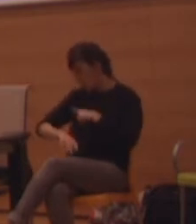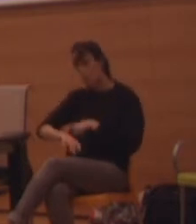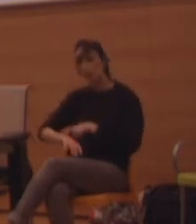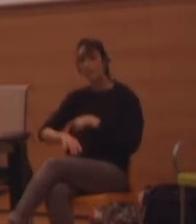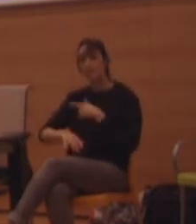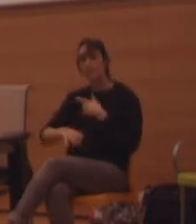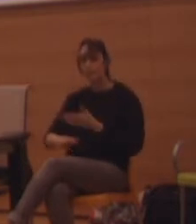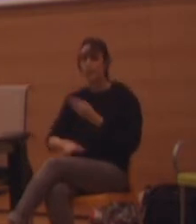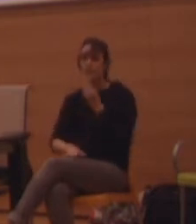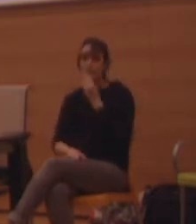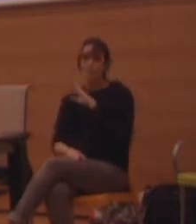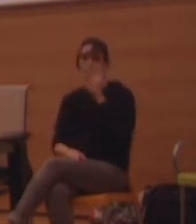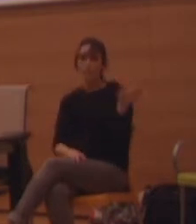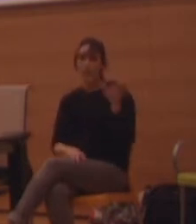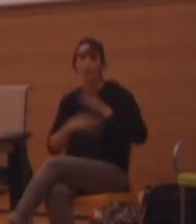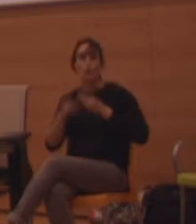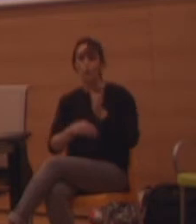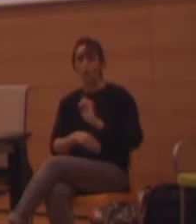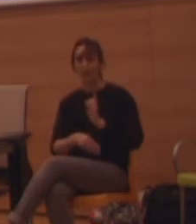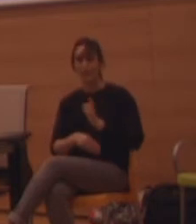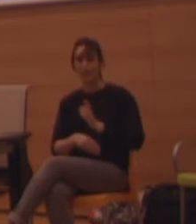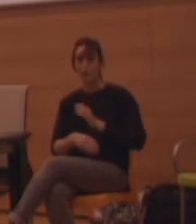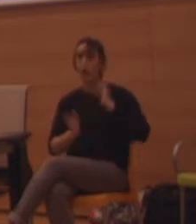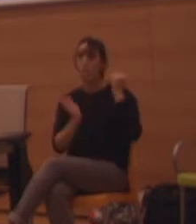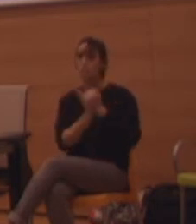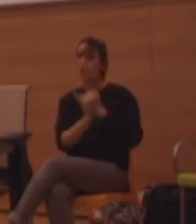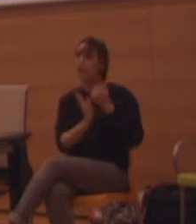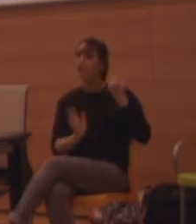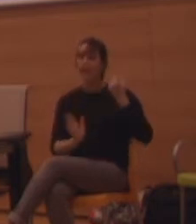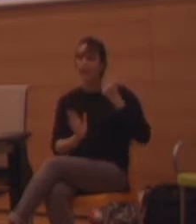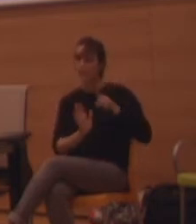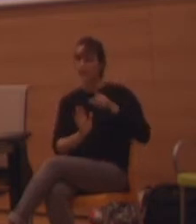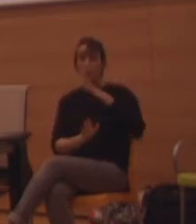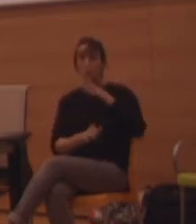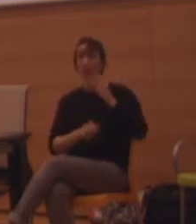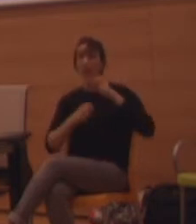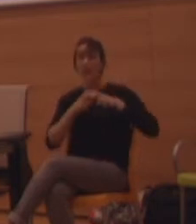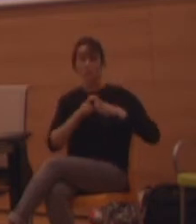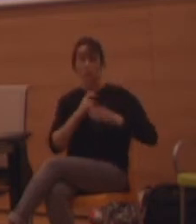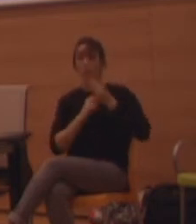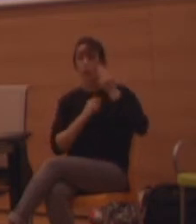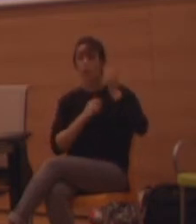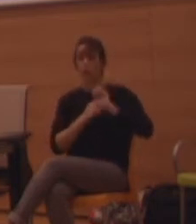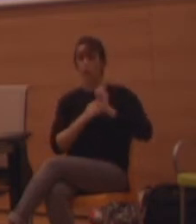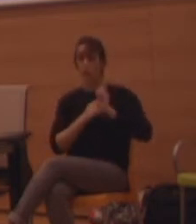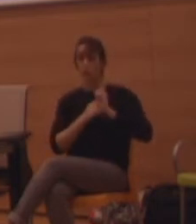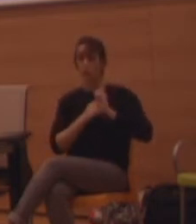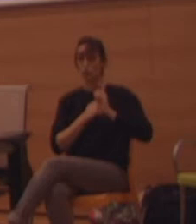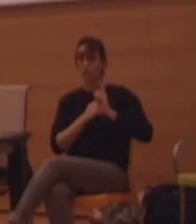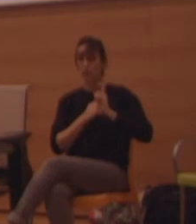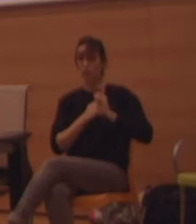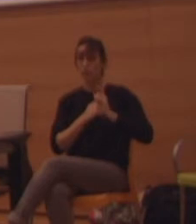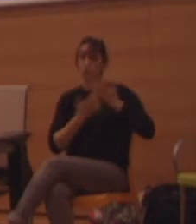estas tampoco debemos marcarlo, porque no va a mejorar la lesión, y lo único que va a mejorar es